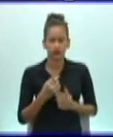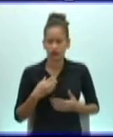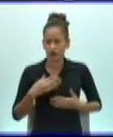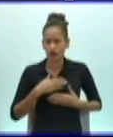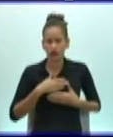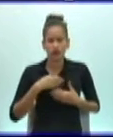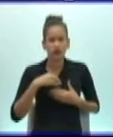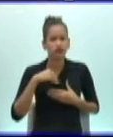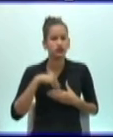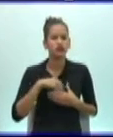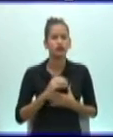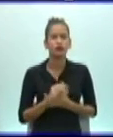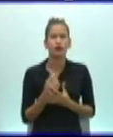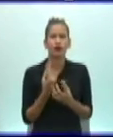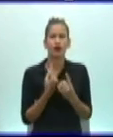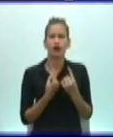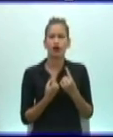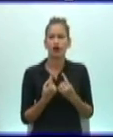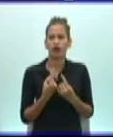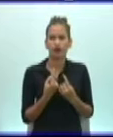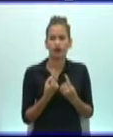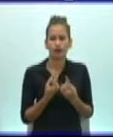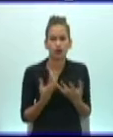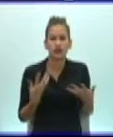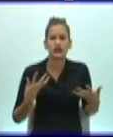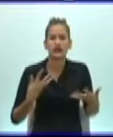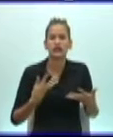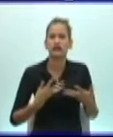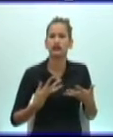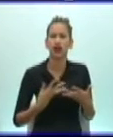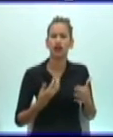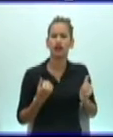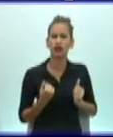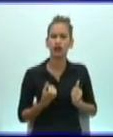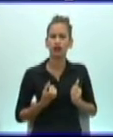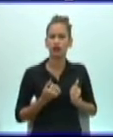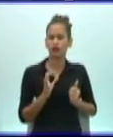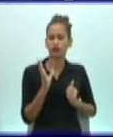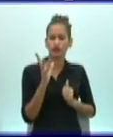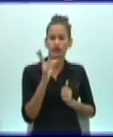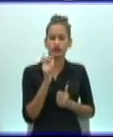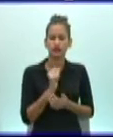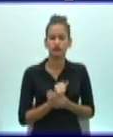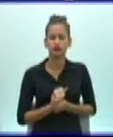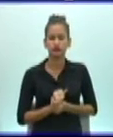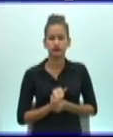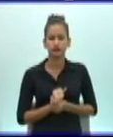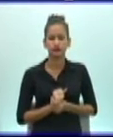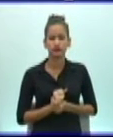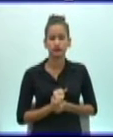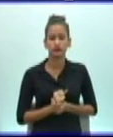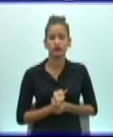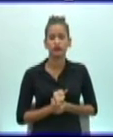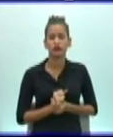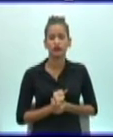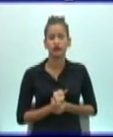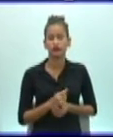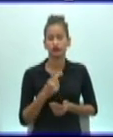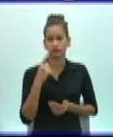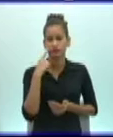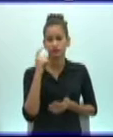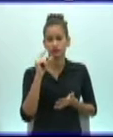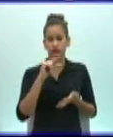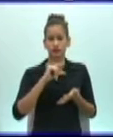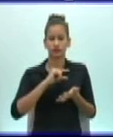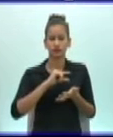entrañas como algo transparente, nítido y bello. Mi verso es como un puñal